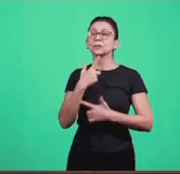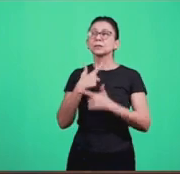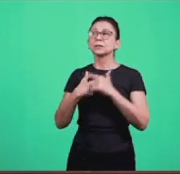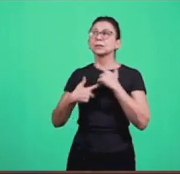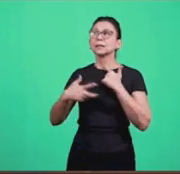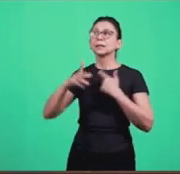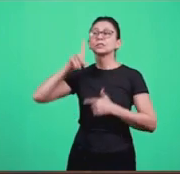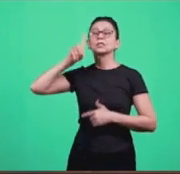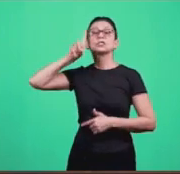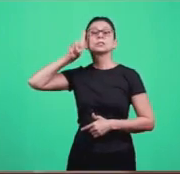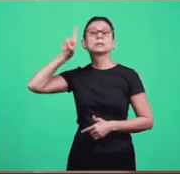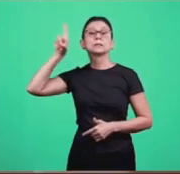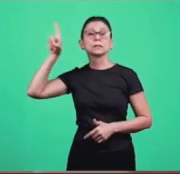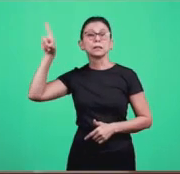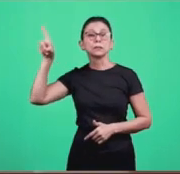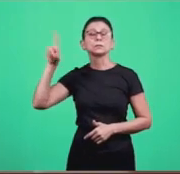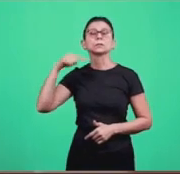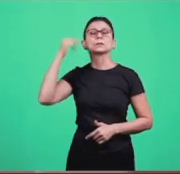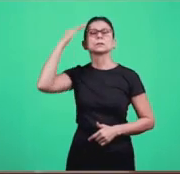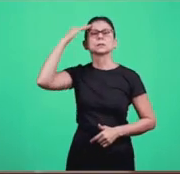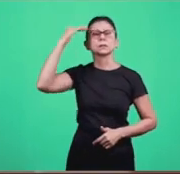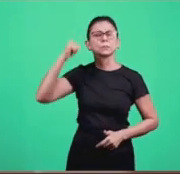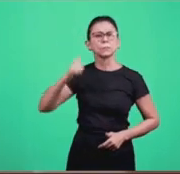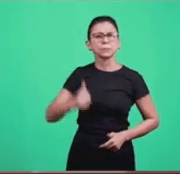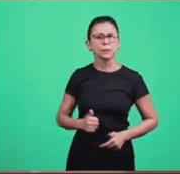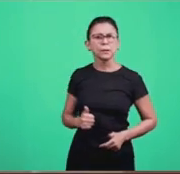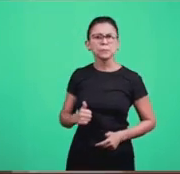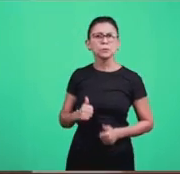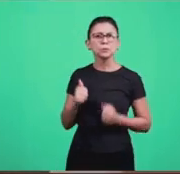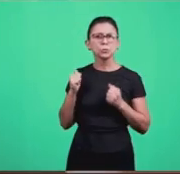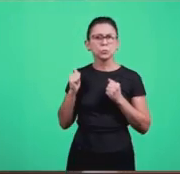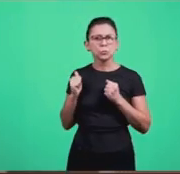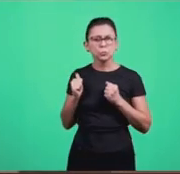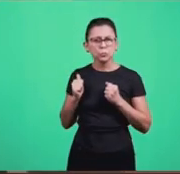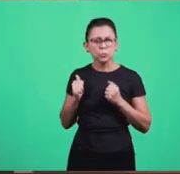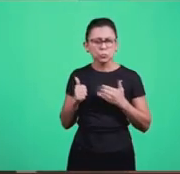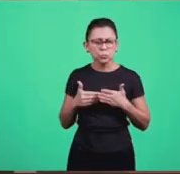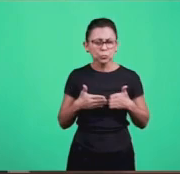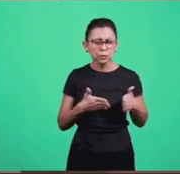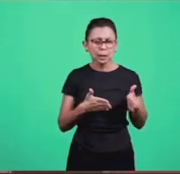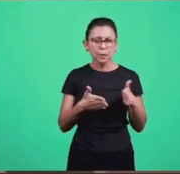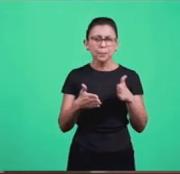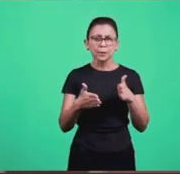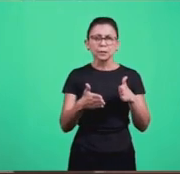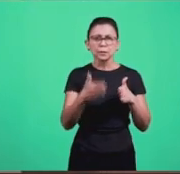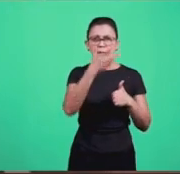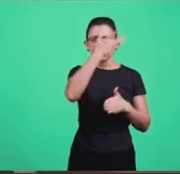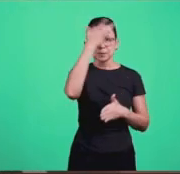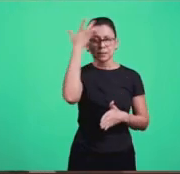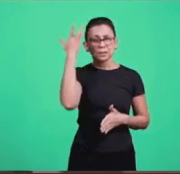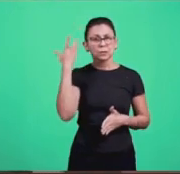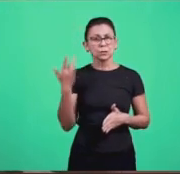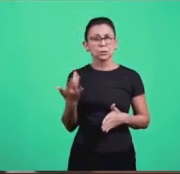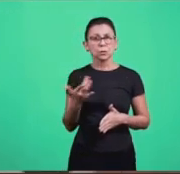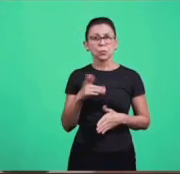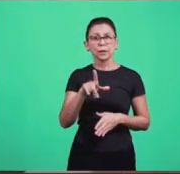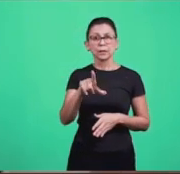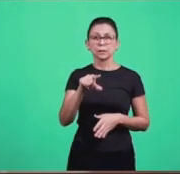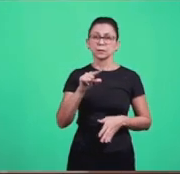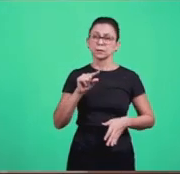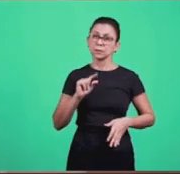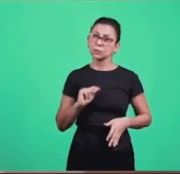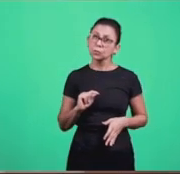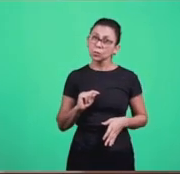es la buena, agradable y voluntad de Dios. Nosotros sabemos que todo el camino que el hombre